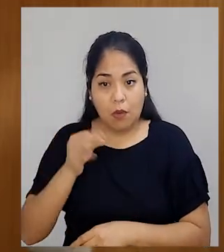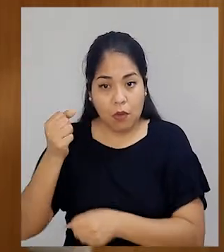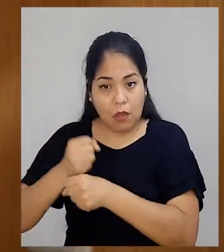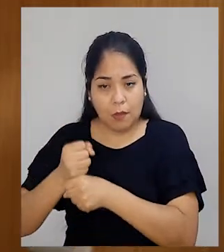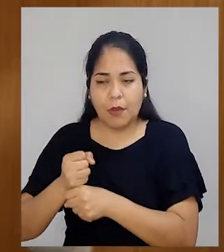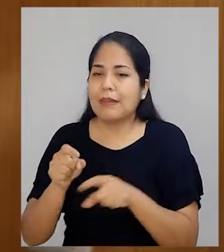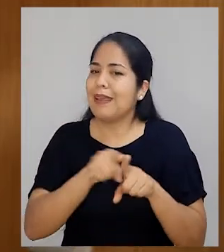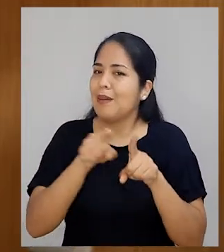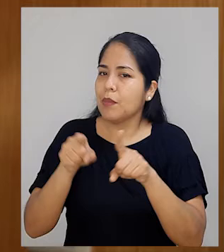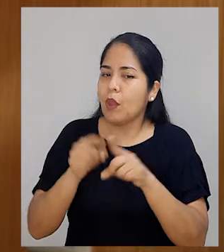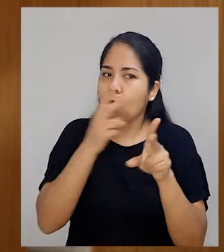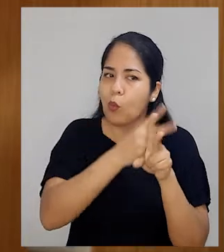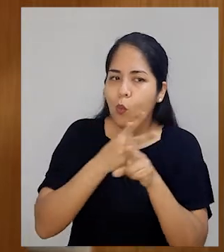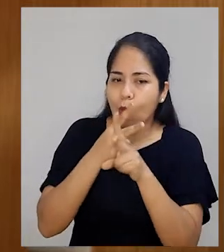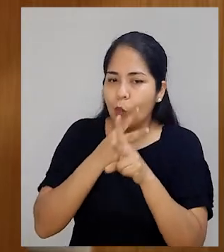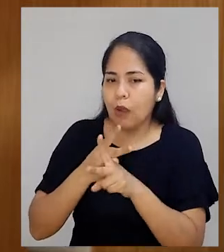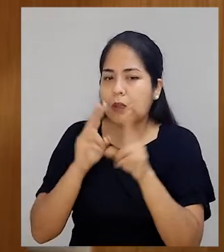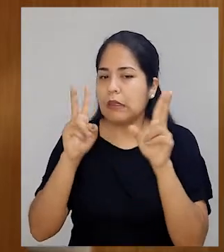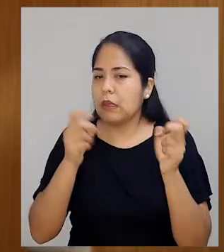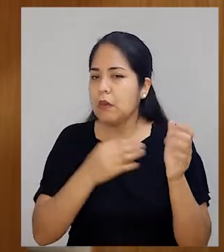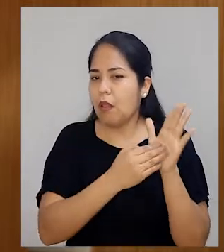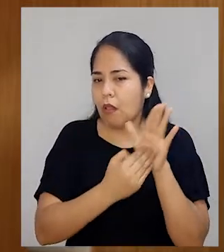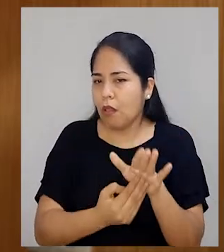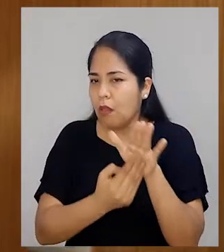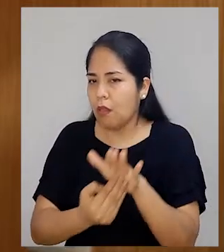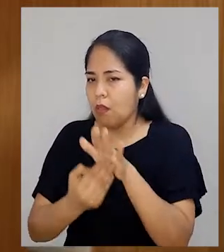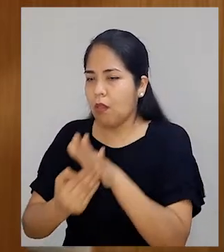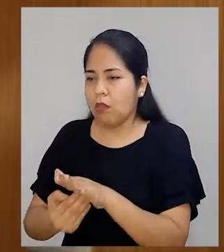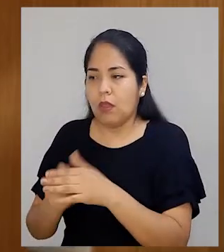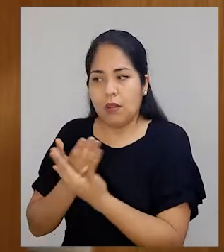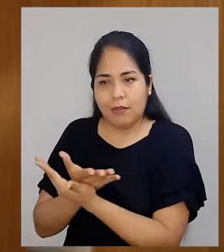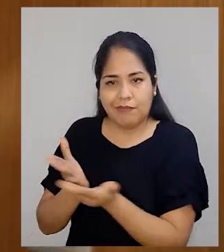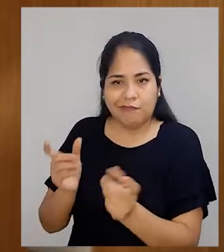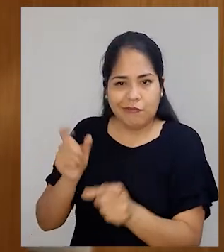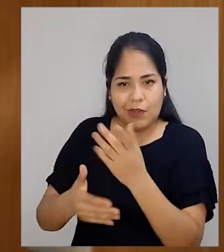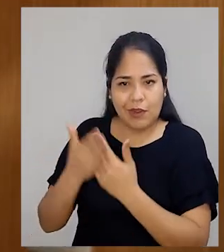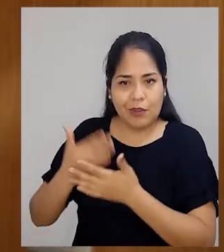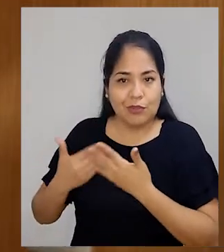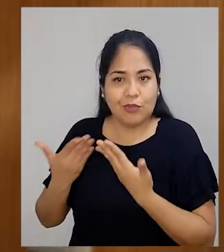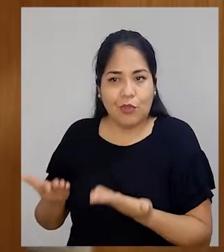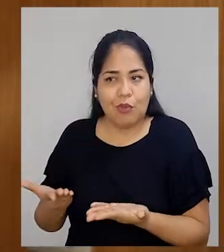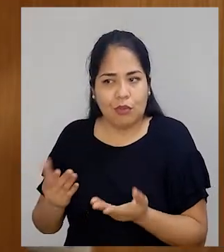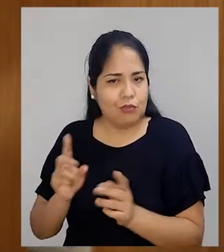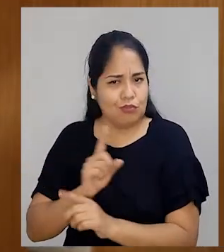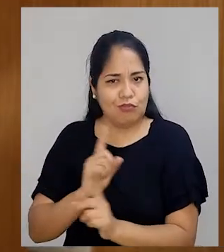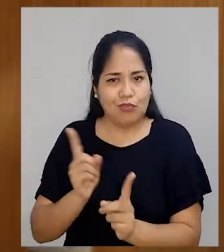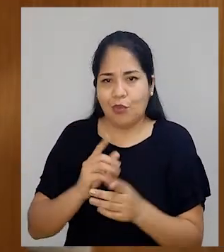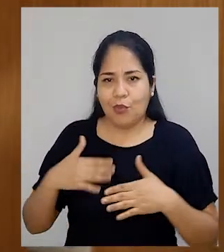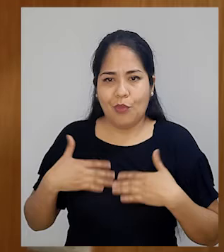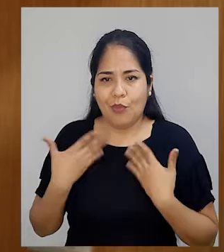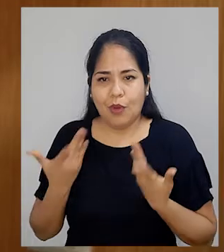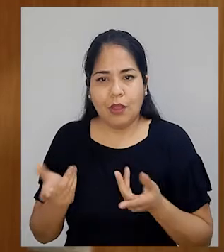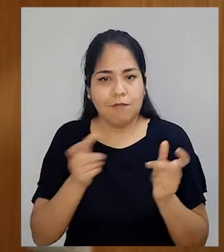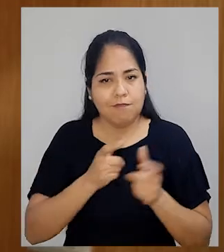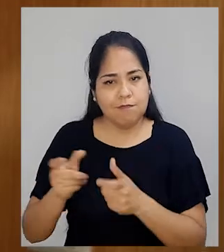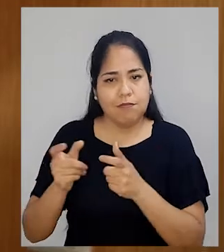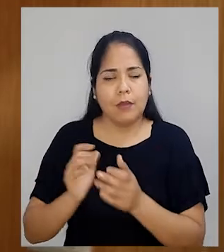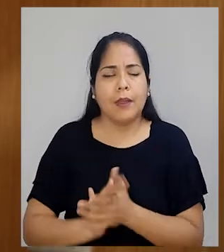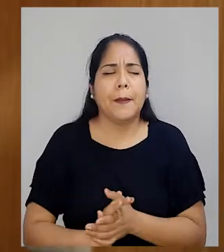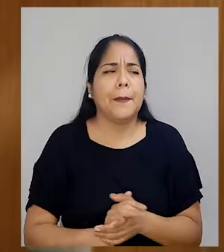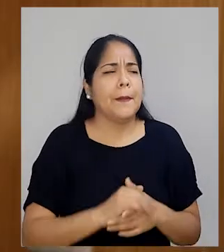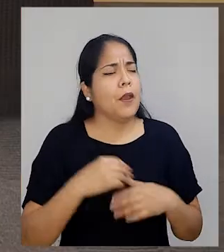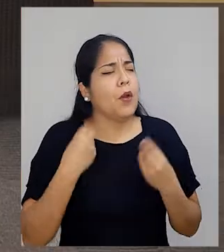cumplimiento de la cuota, sino también fiscalizamos que no existan actos de discriminación contra estas personas precisamente por su condición